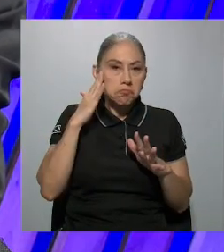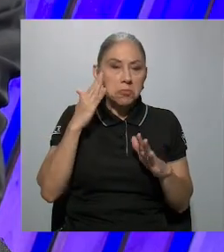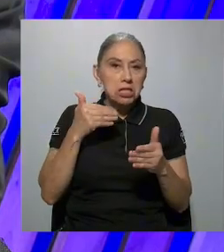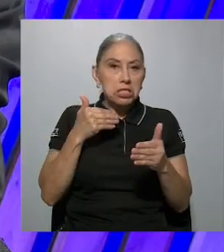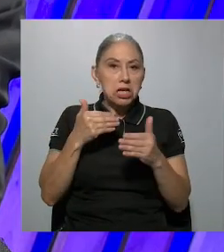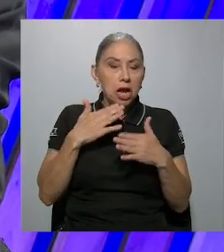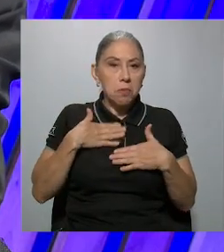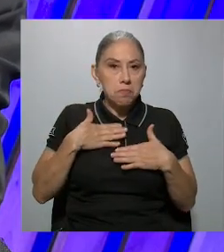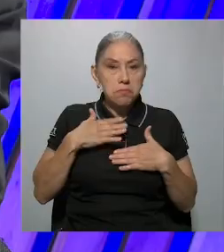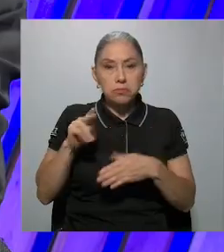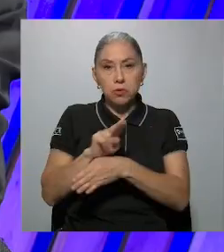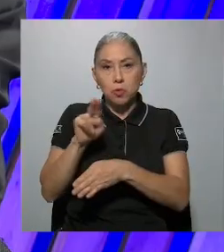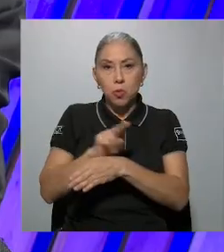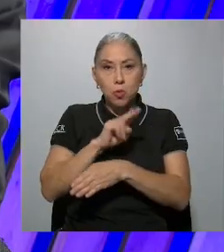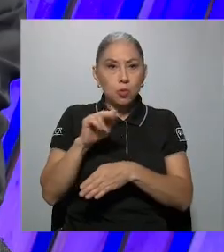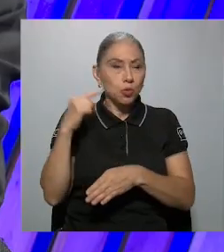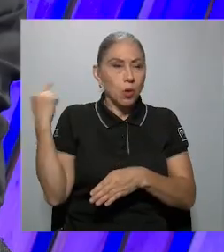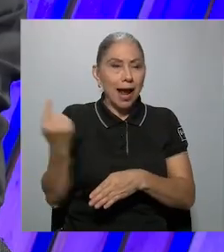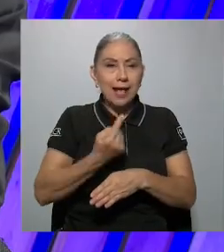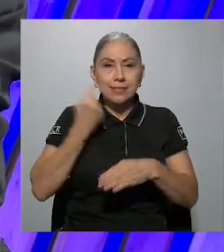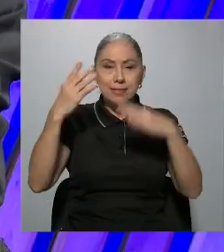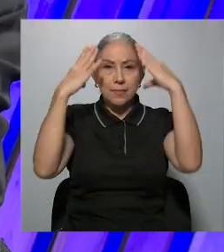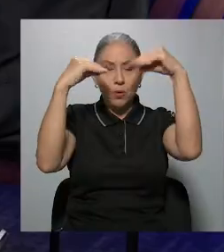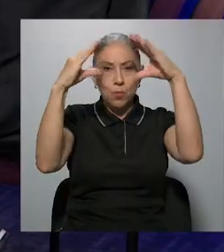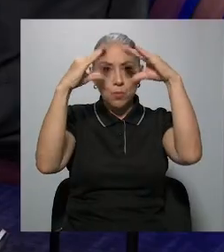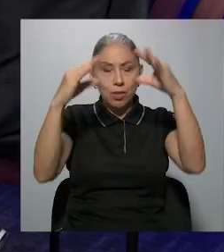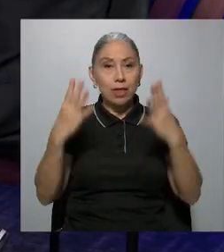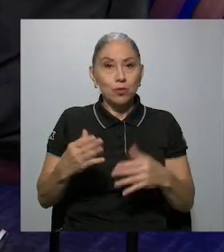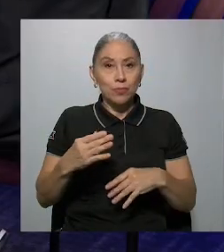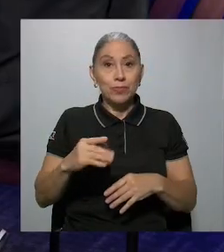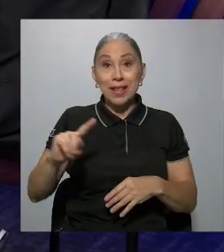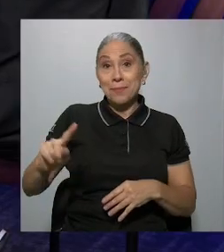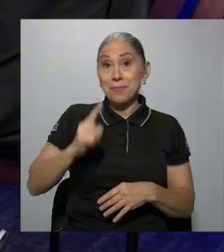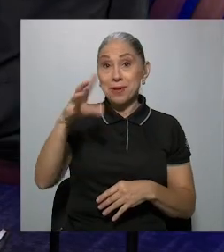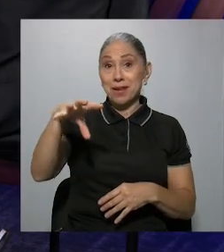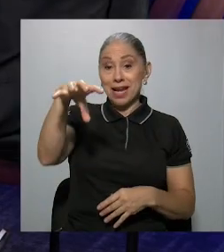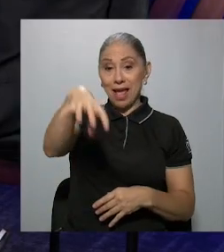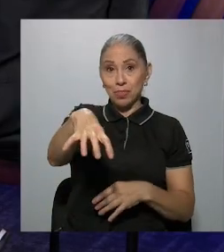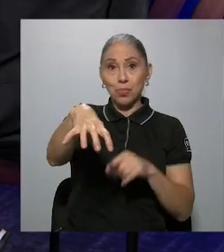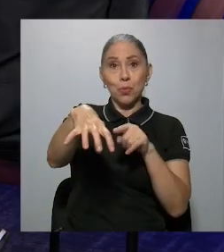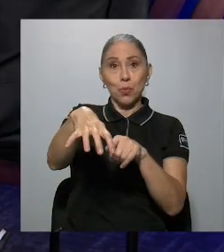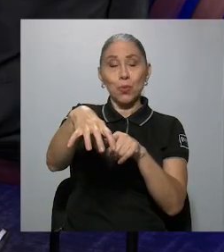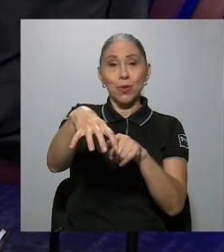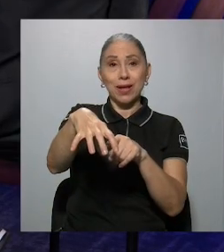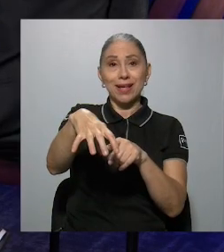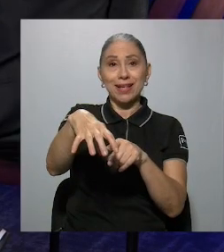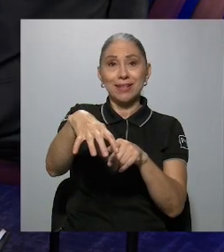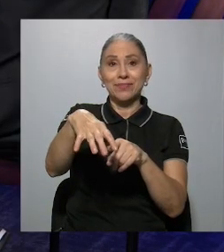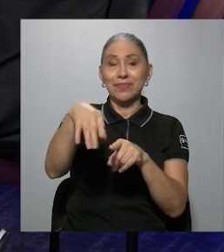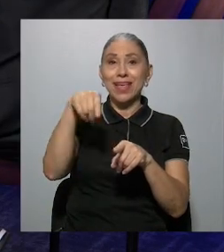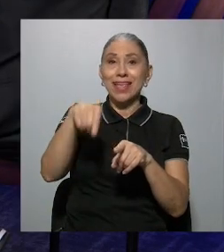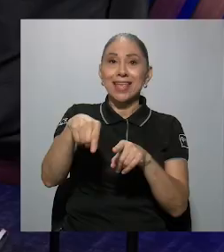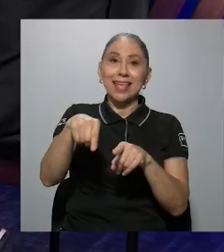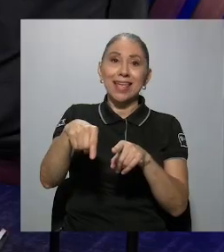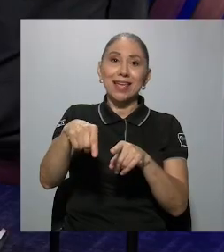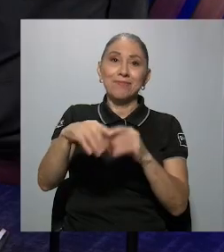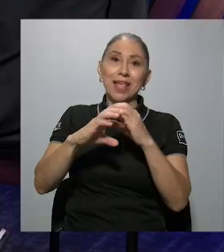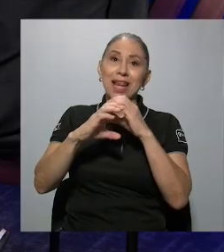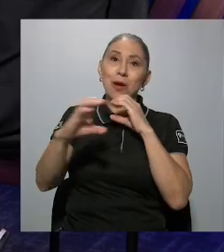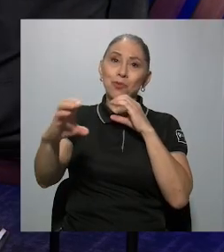cercano a mí, yo lo uso como dato casi siempre, el primer cantón que